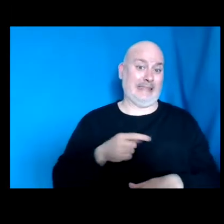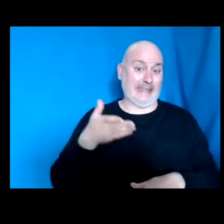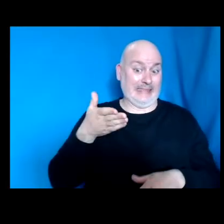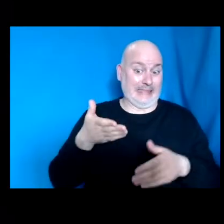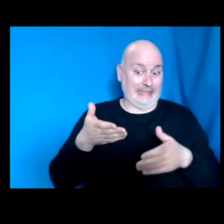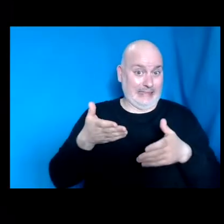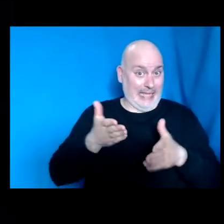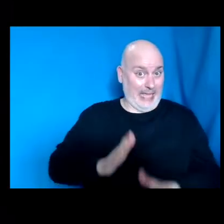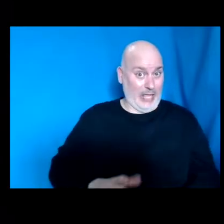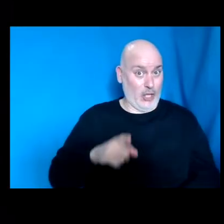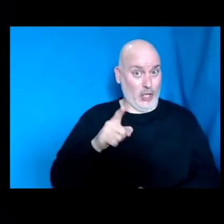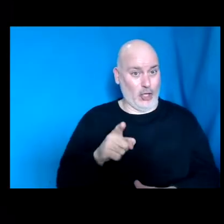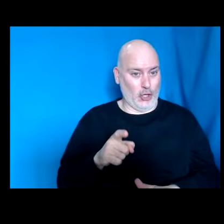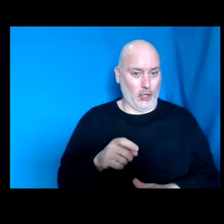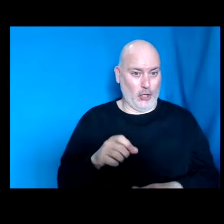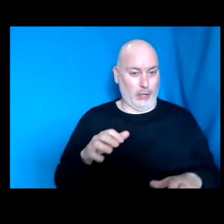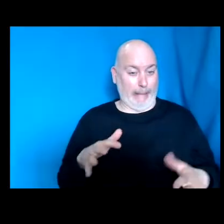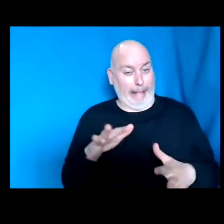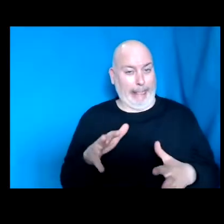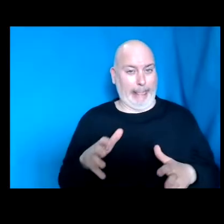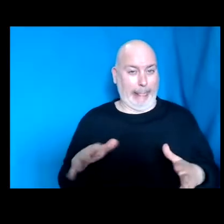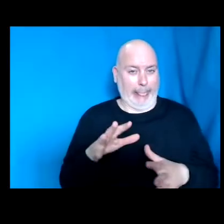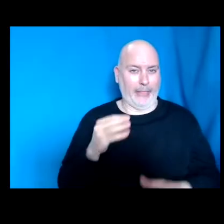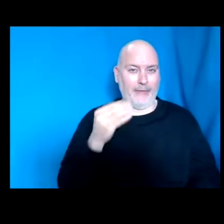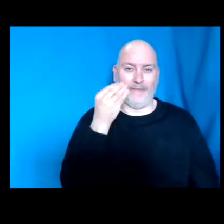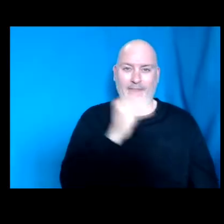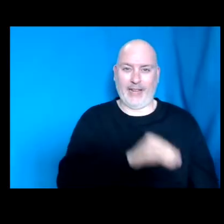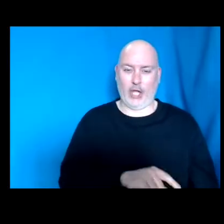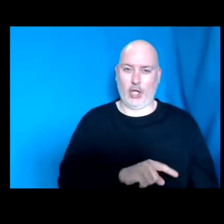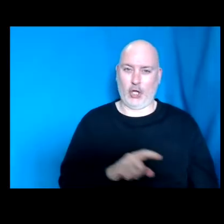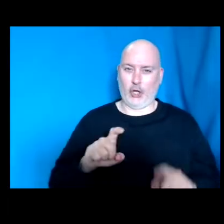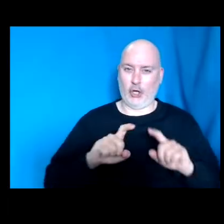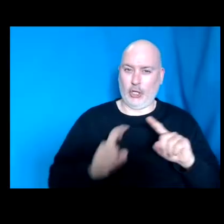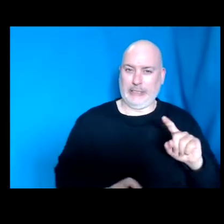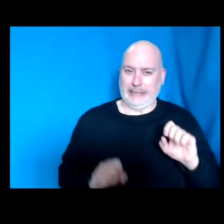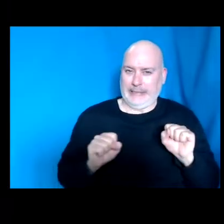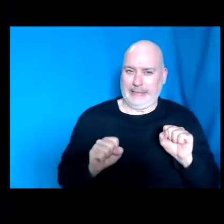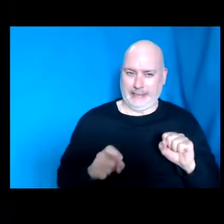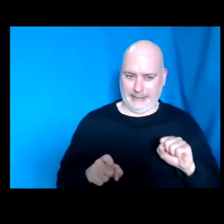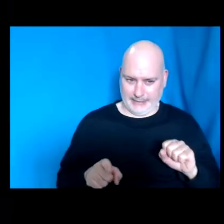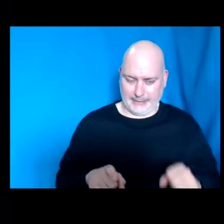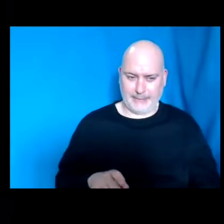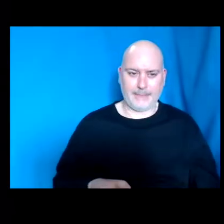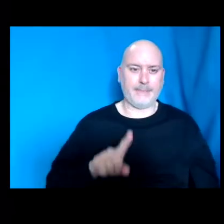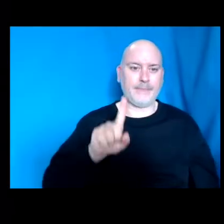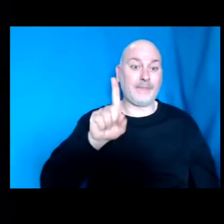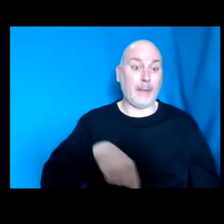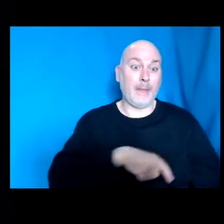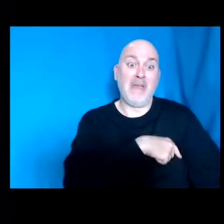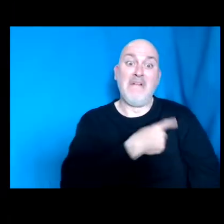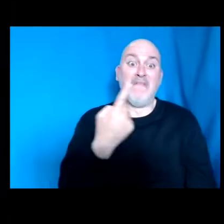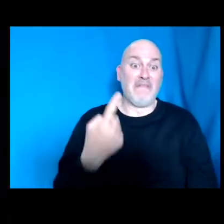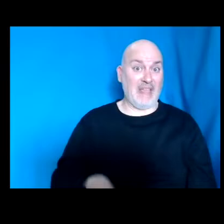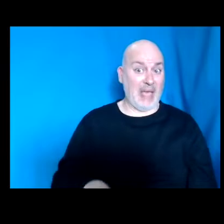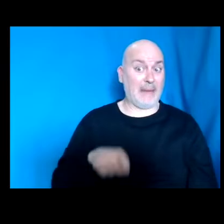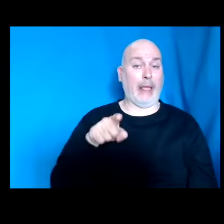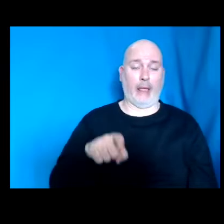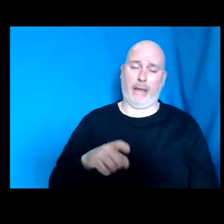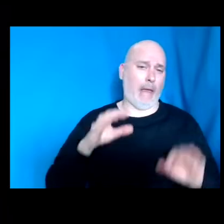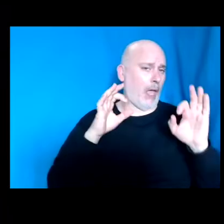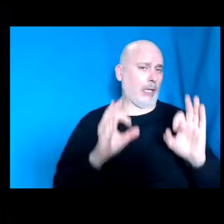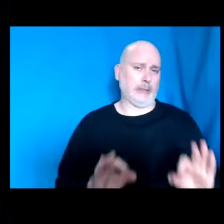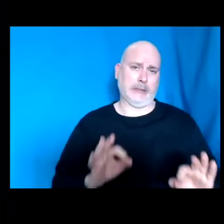movimientos que son los que nosotros conocemos como escalofríos. La fiebre por sí misma también va a provocar